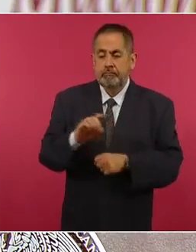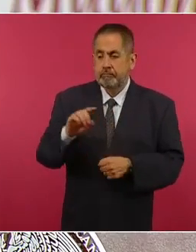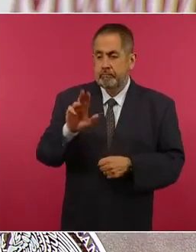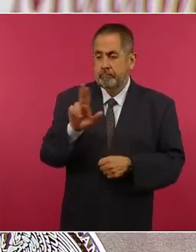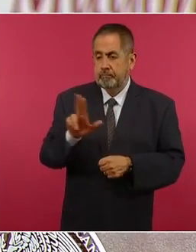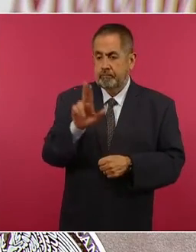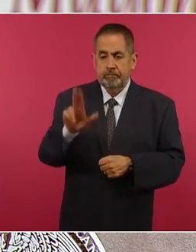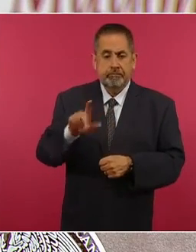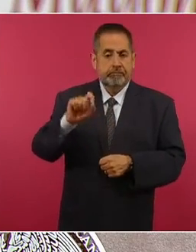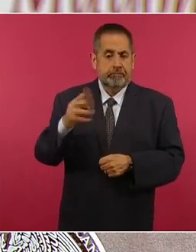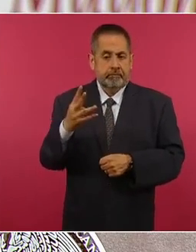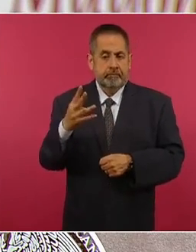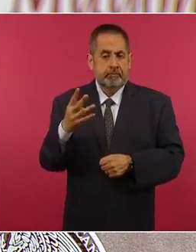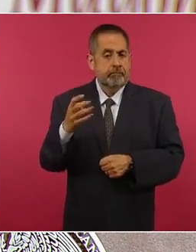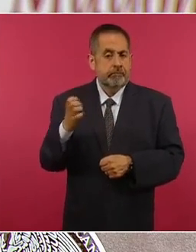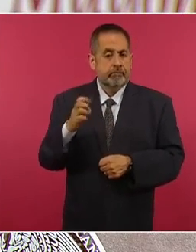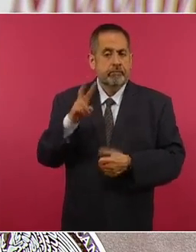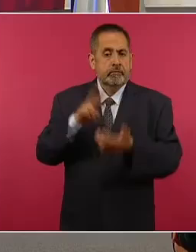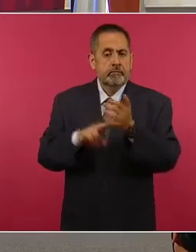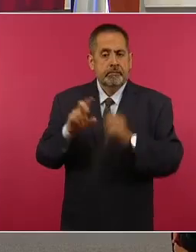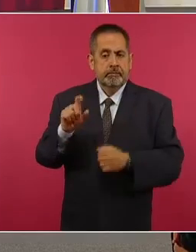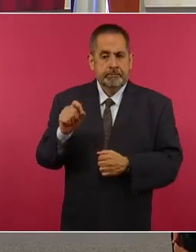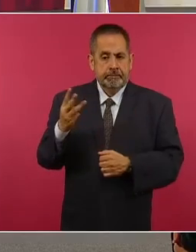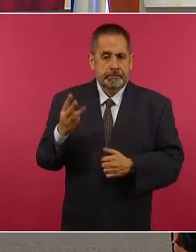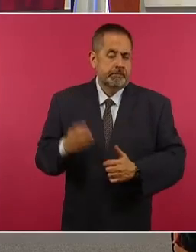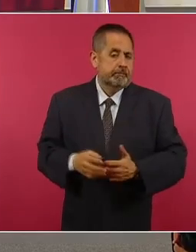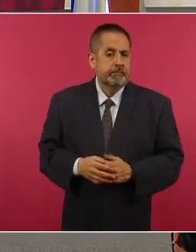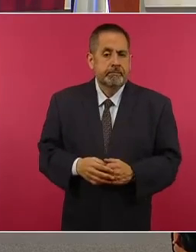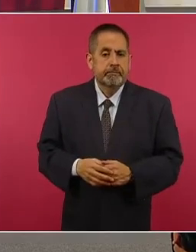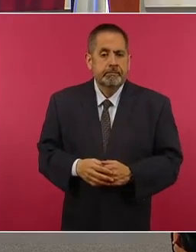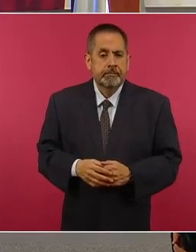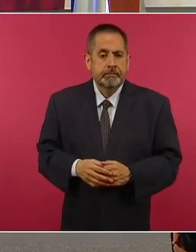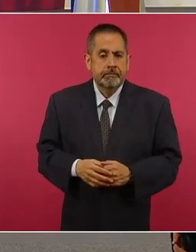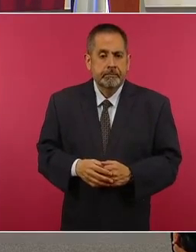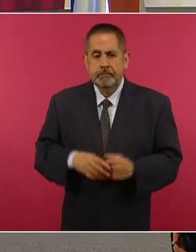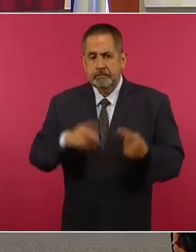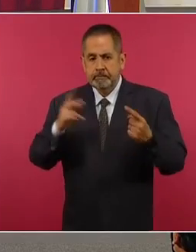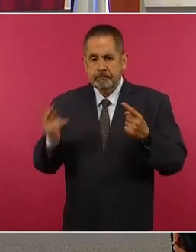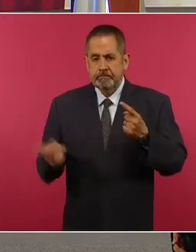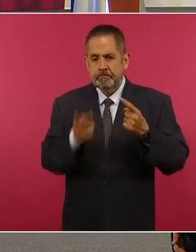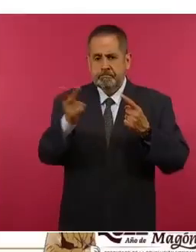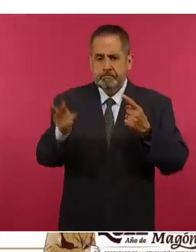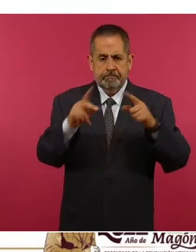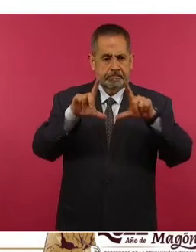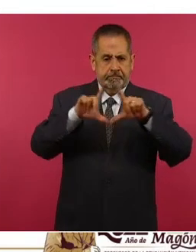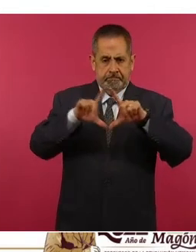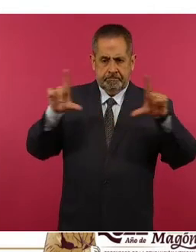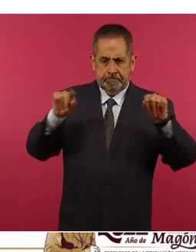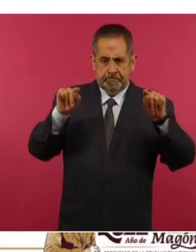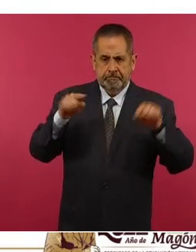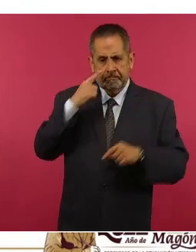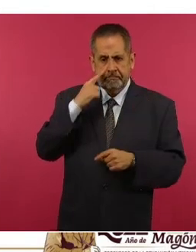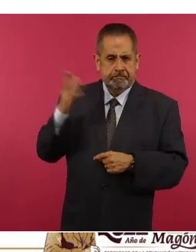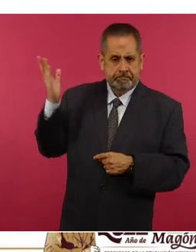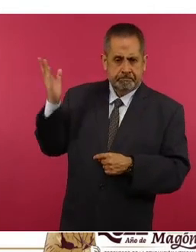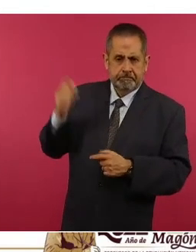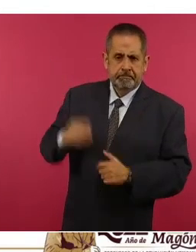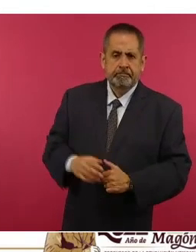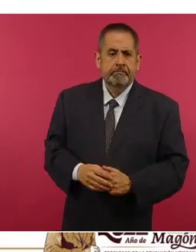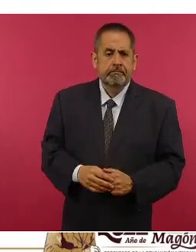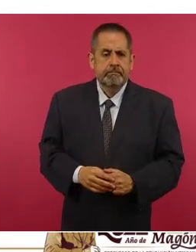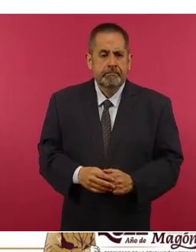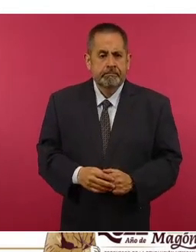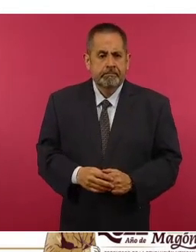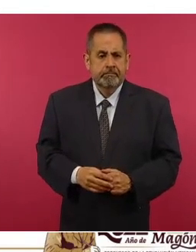del 2023. Las preguntas, el formato de la tarjeta se imprimirá en los